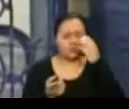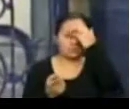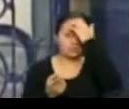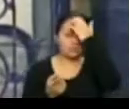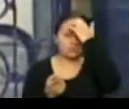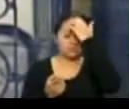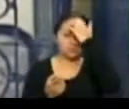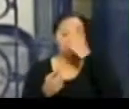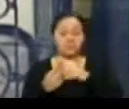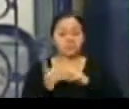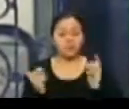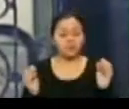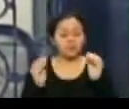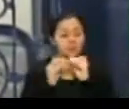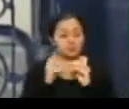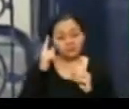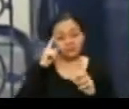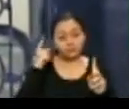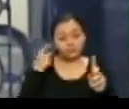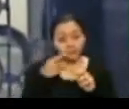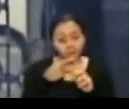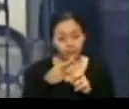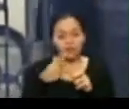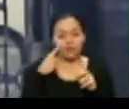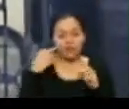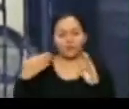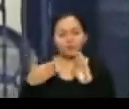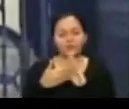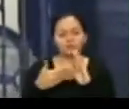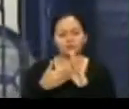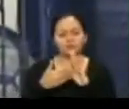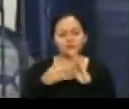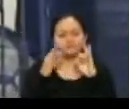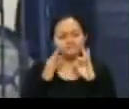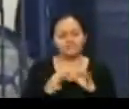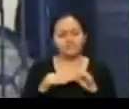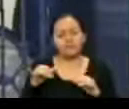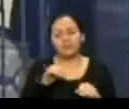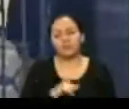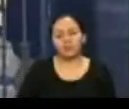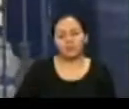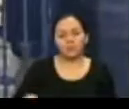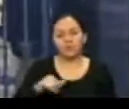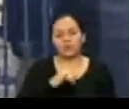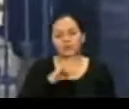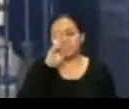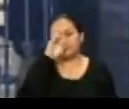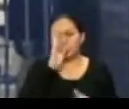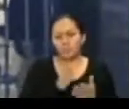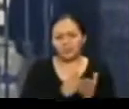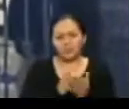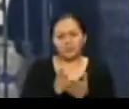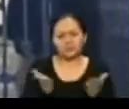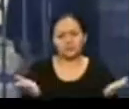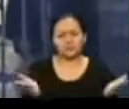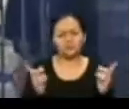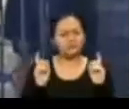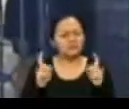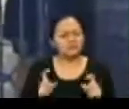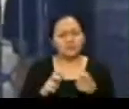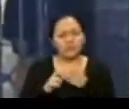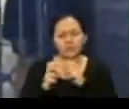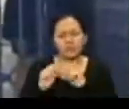Nos enfrentamos a una oposición racional, democrática, honesta. Enfrentamos